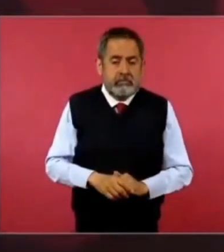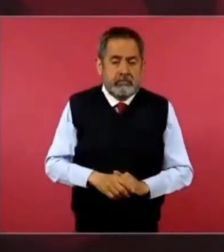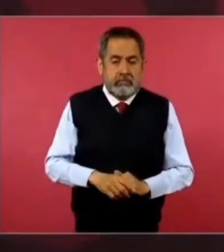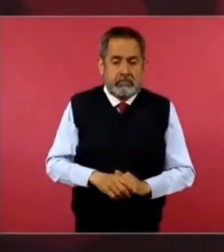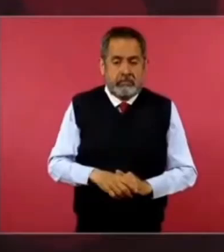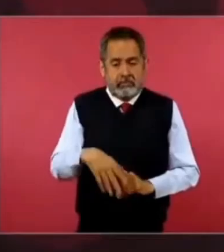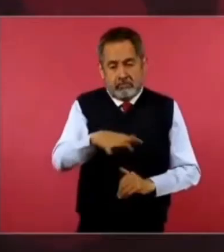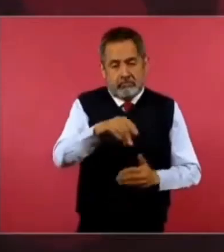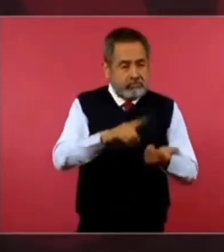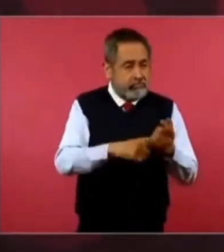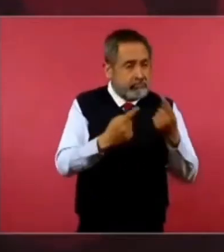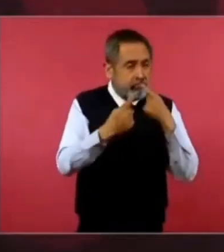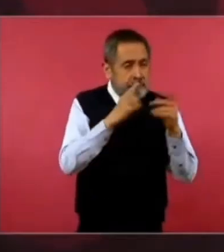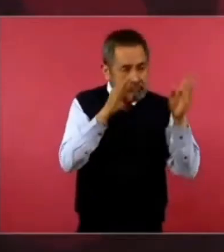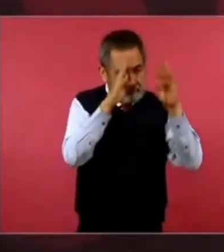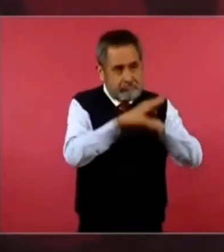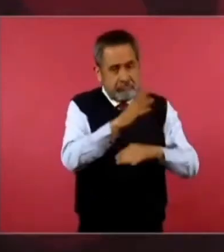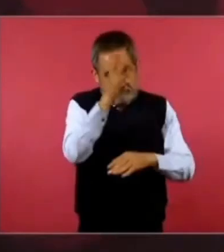un arreglo